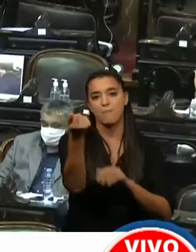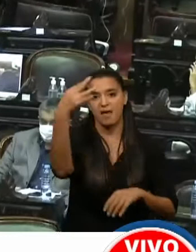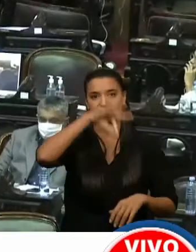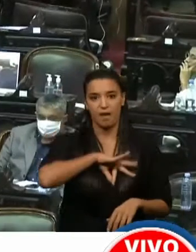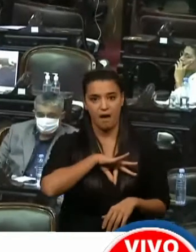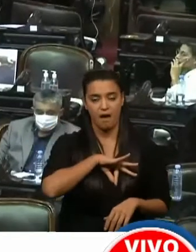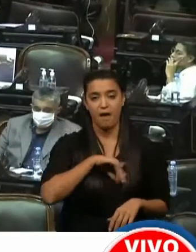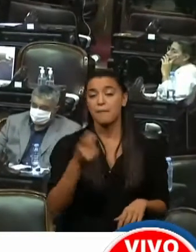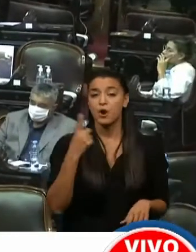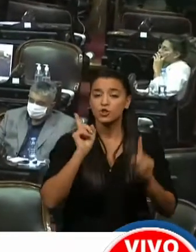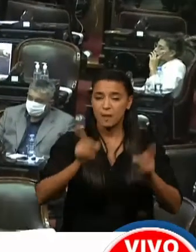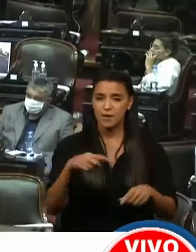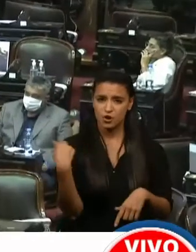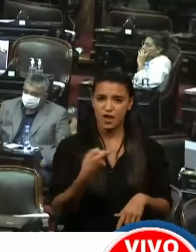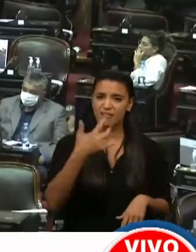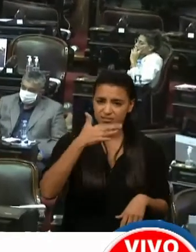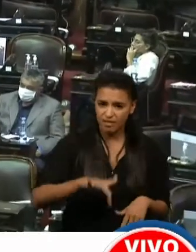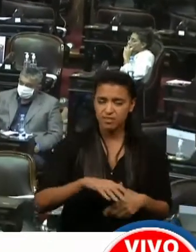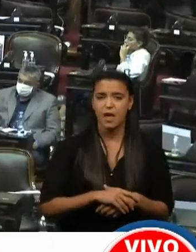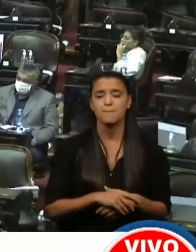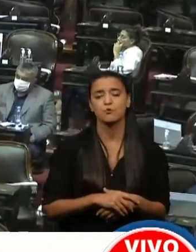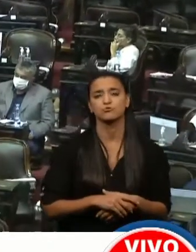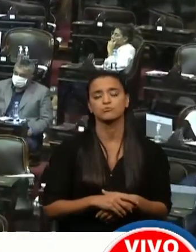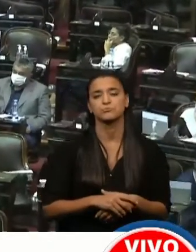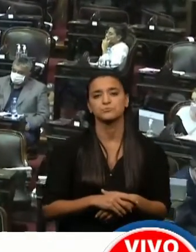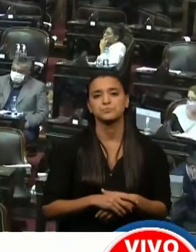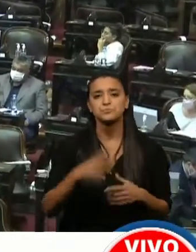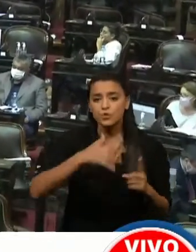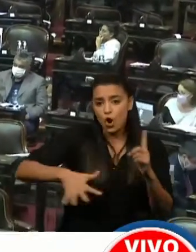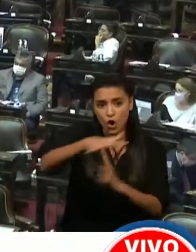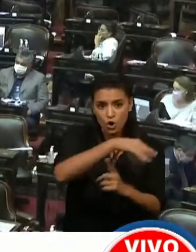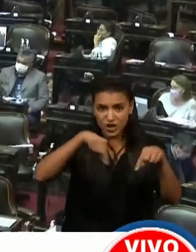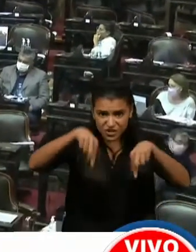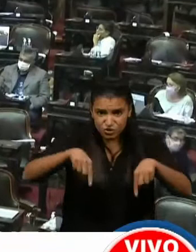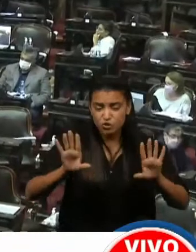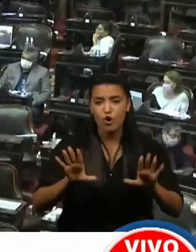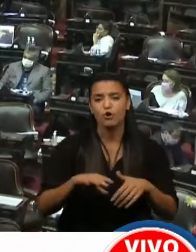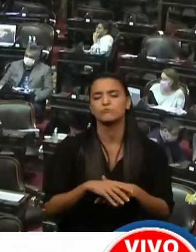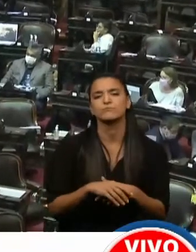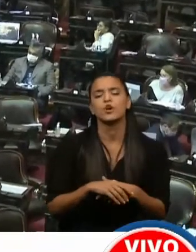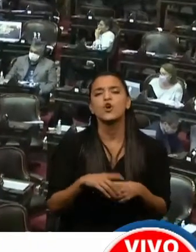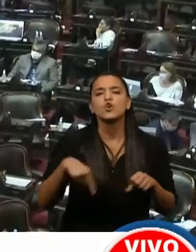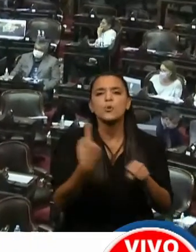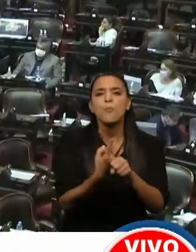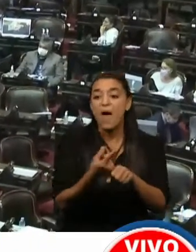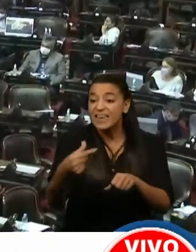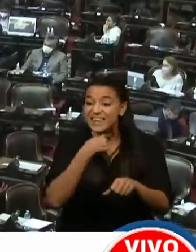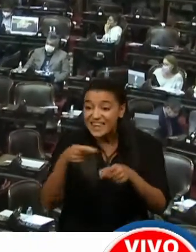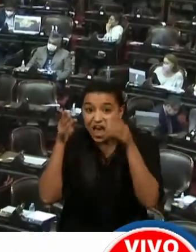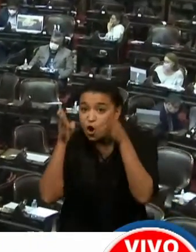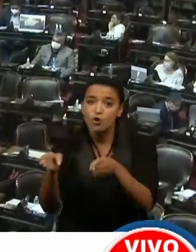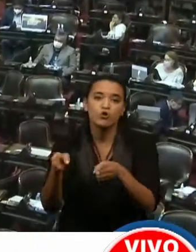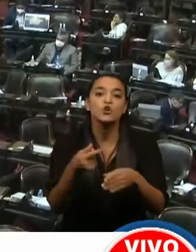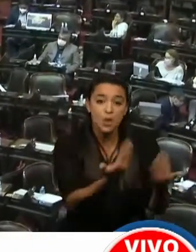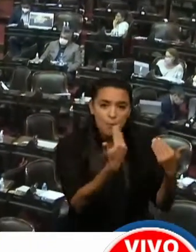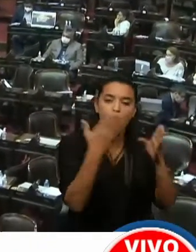también entendemos que en el contexto no se puede ir por lo que se quiere, sino que se tiene que ir por lo que